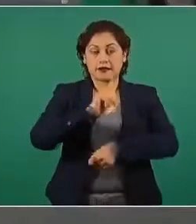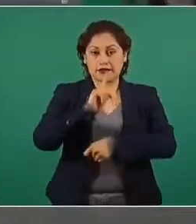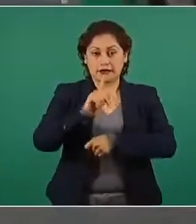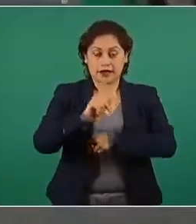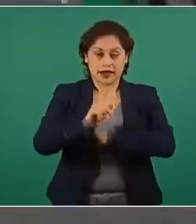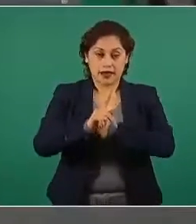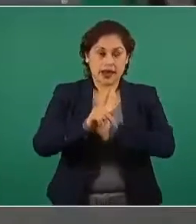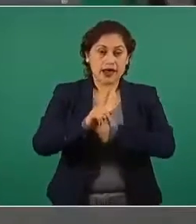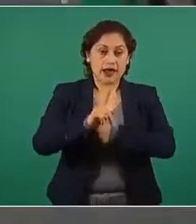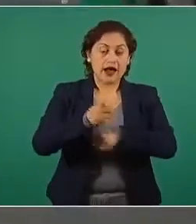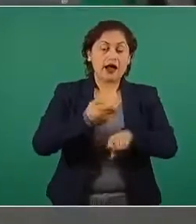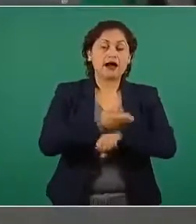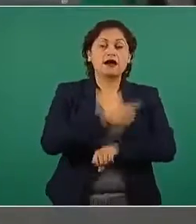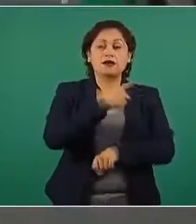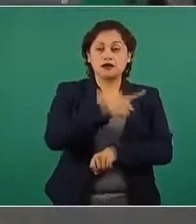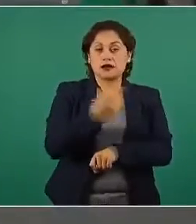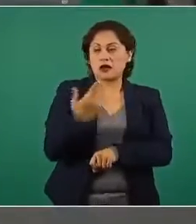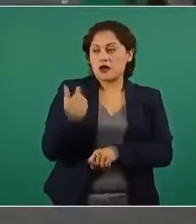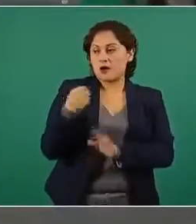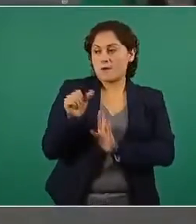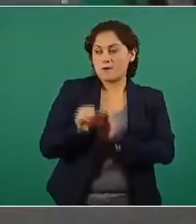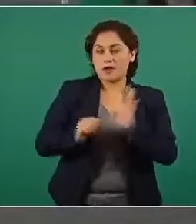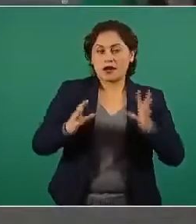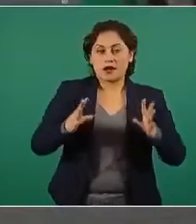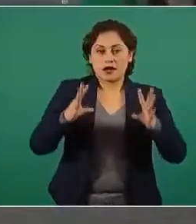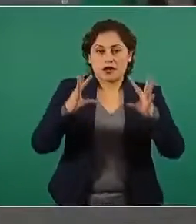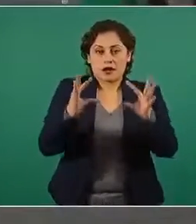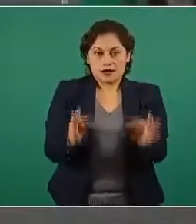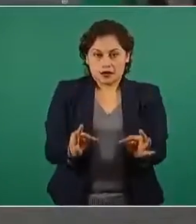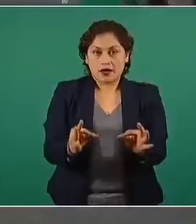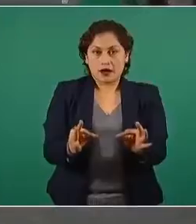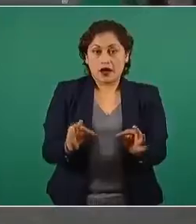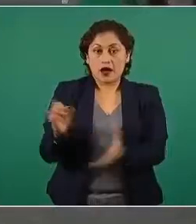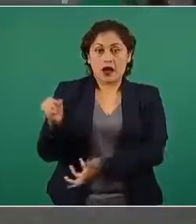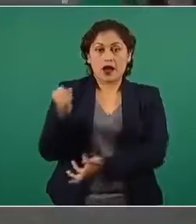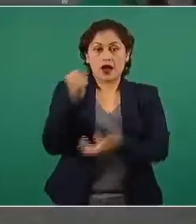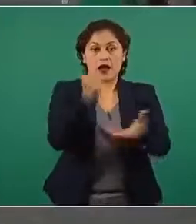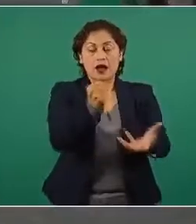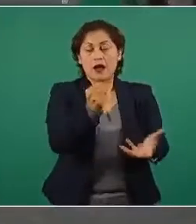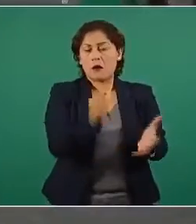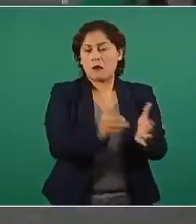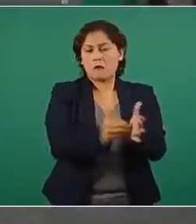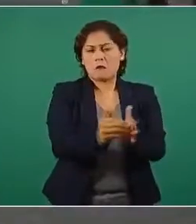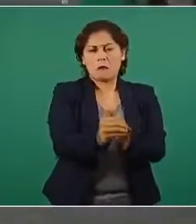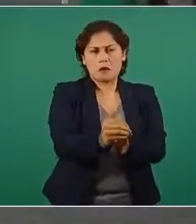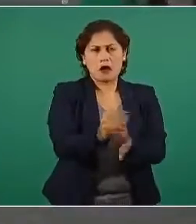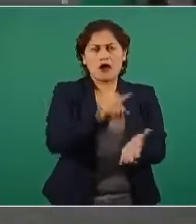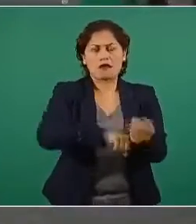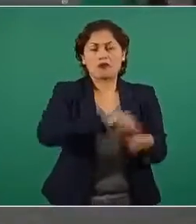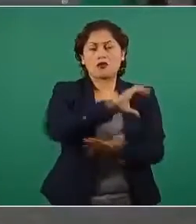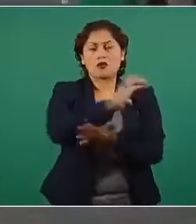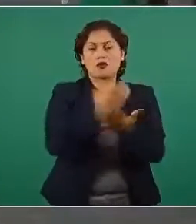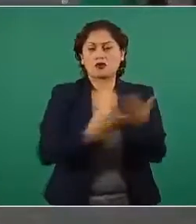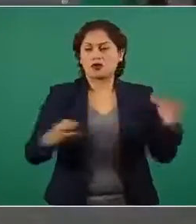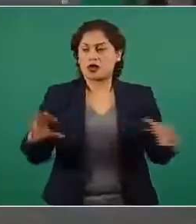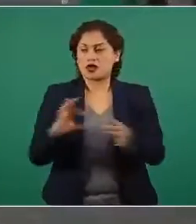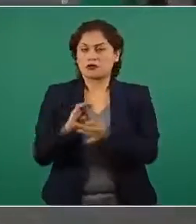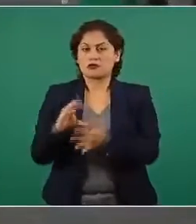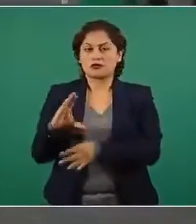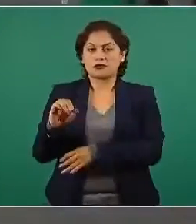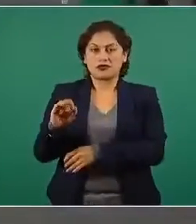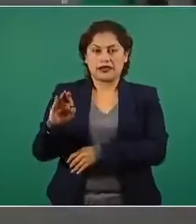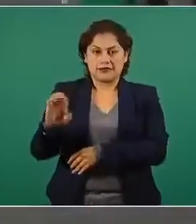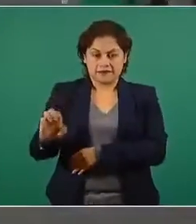de haber sido fundada recibió miles de millones de dólares en contratos con la CFE a partir de